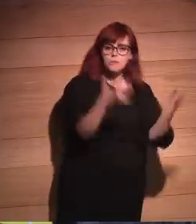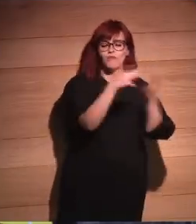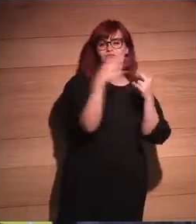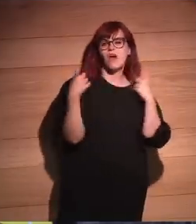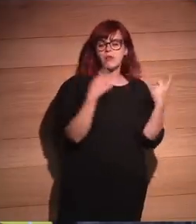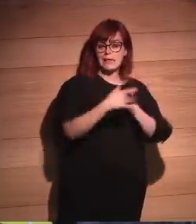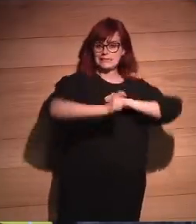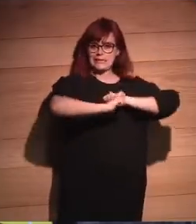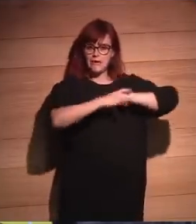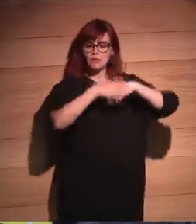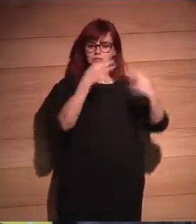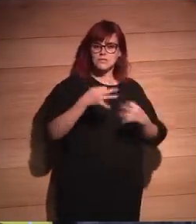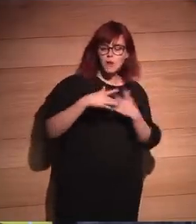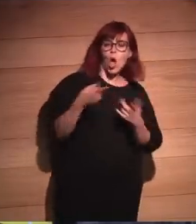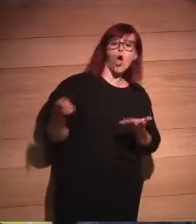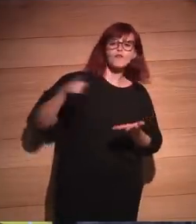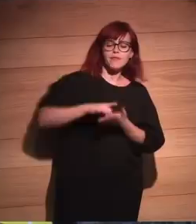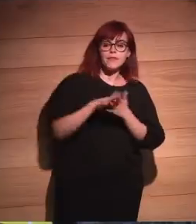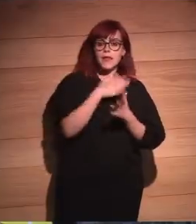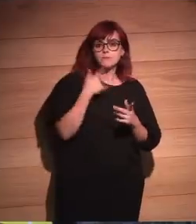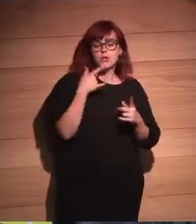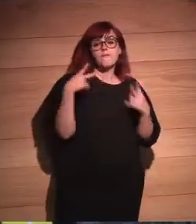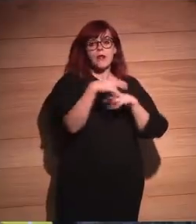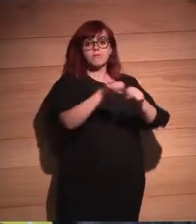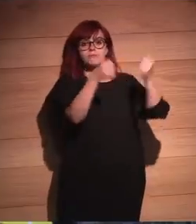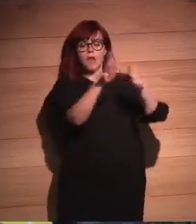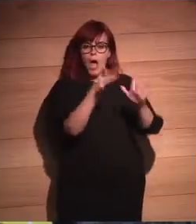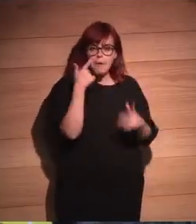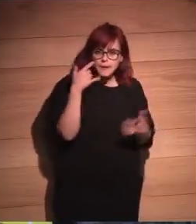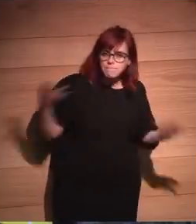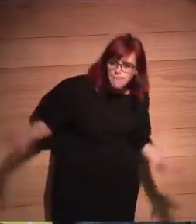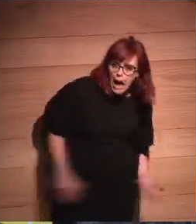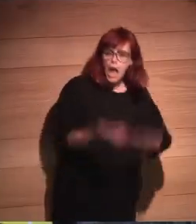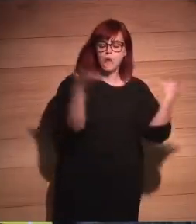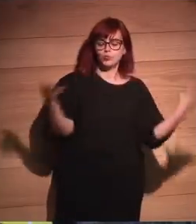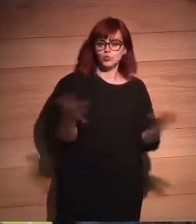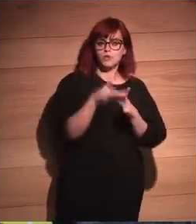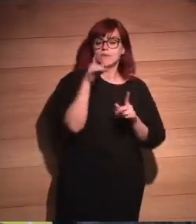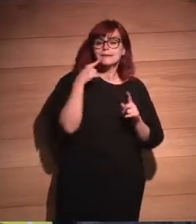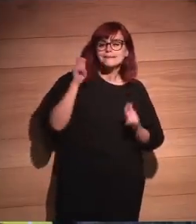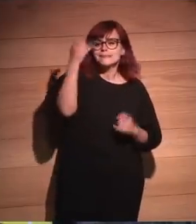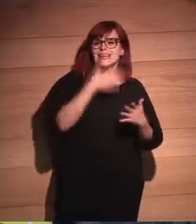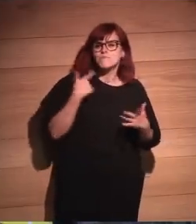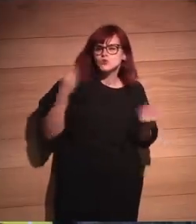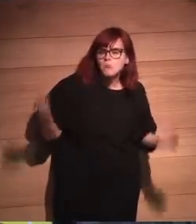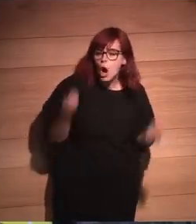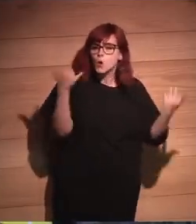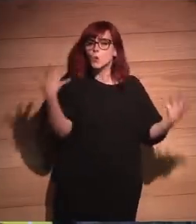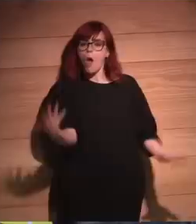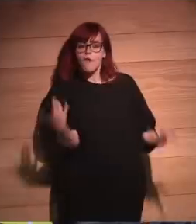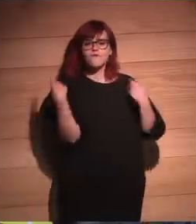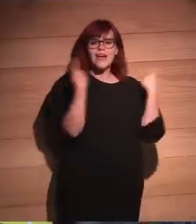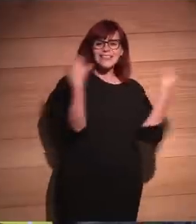la idea, esa estrategia hobbesiana una y otra vez, ¿no? De evitar el mal mayor, en vez de decir, no, vayamos a conseguir el bien,